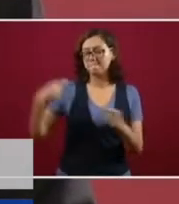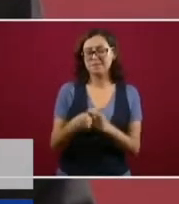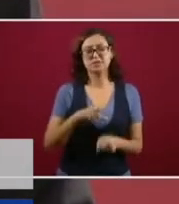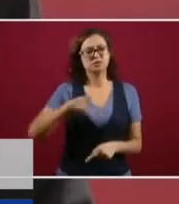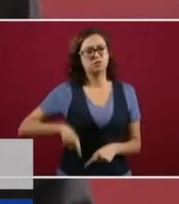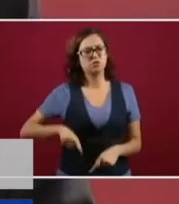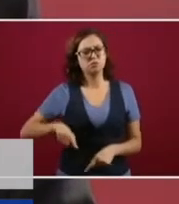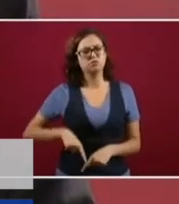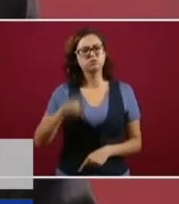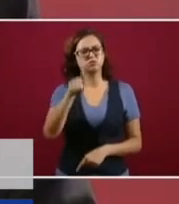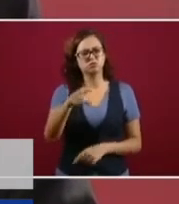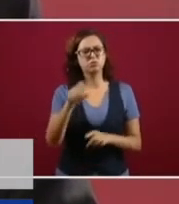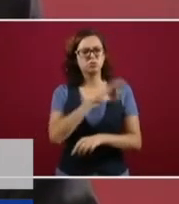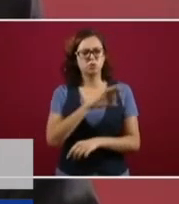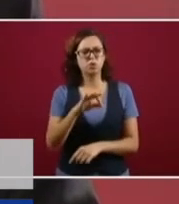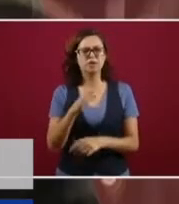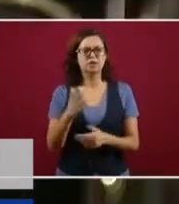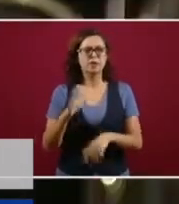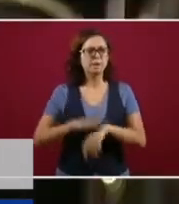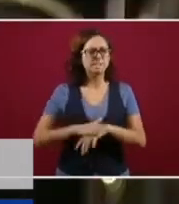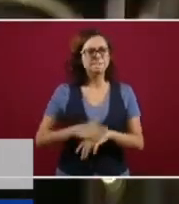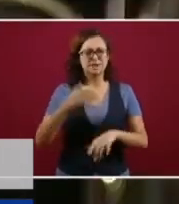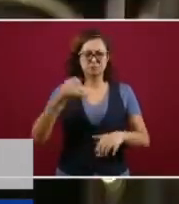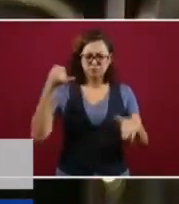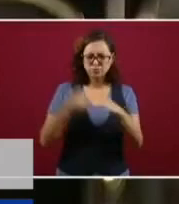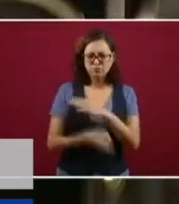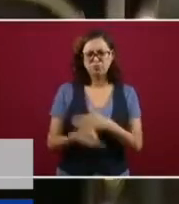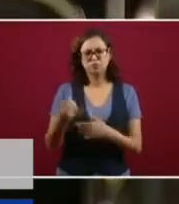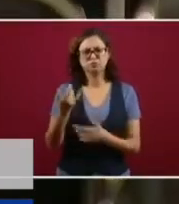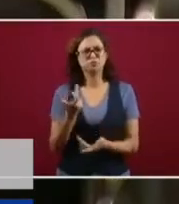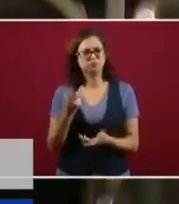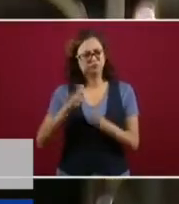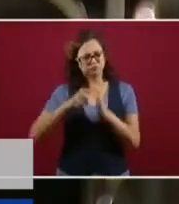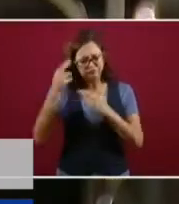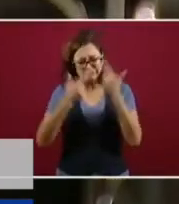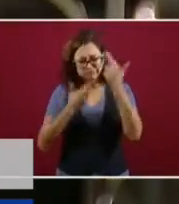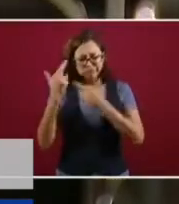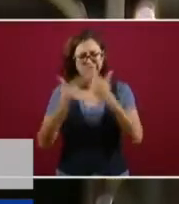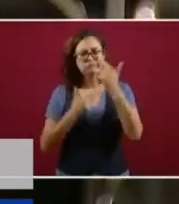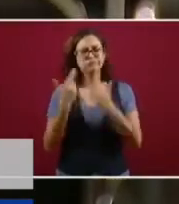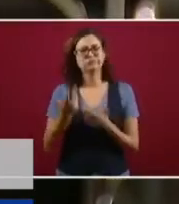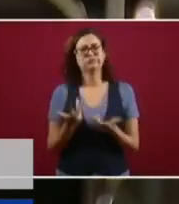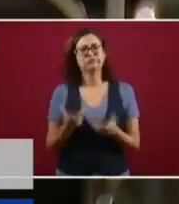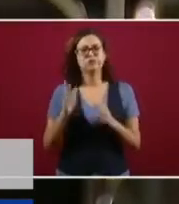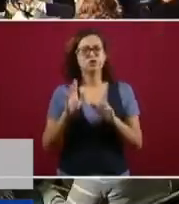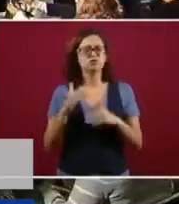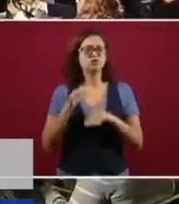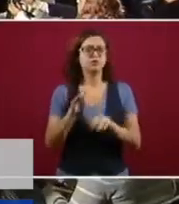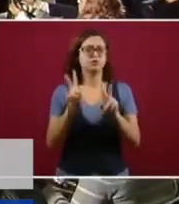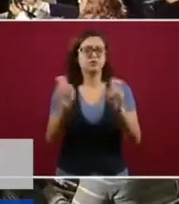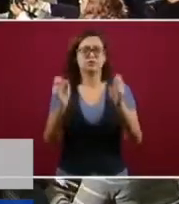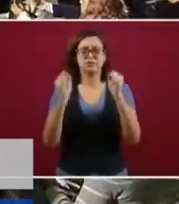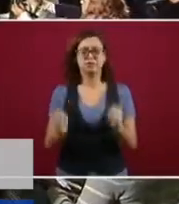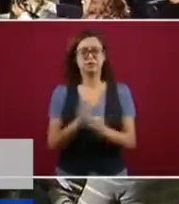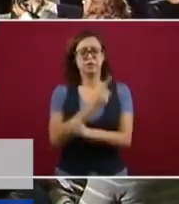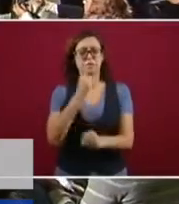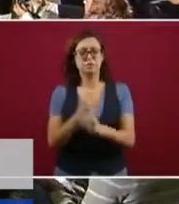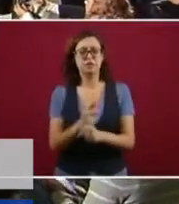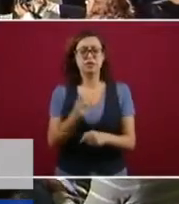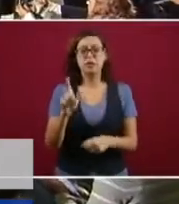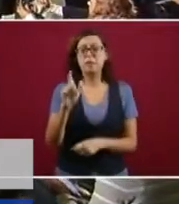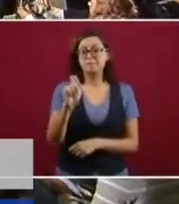El día de mañana la conferencia será en Puebla y se revisará el tema de inseguridad en la zona y del robo de gasolina y gas.